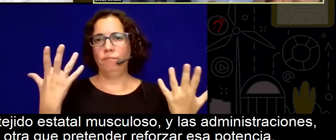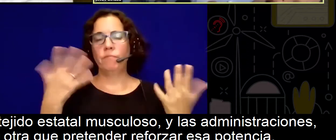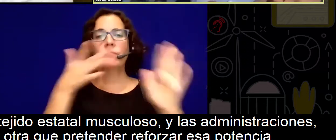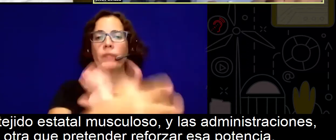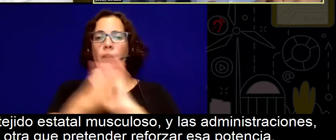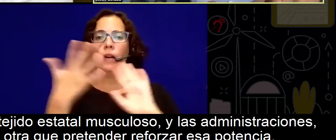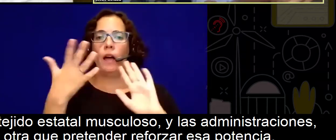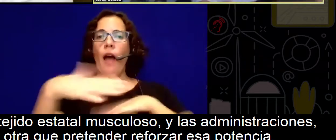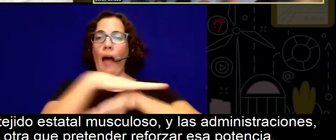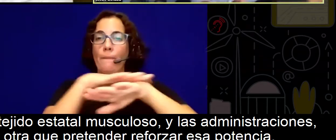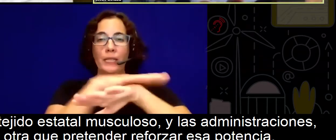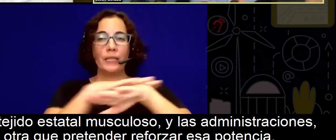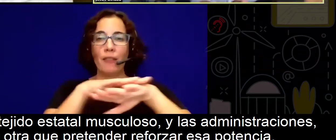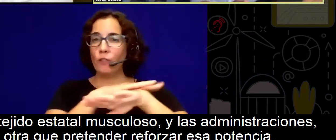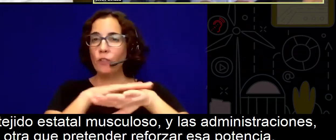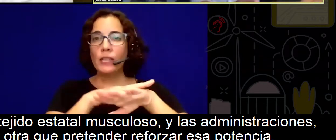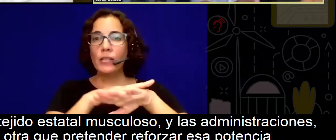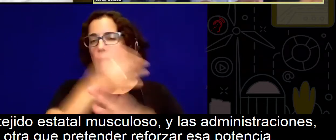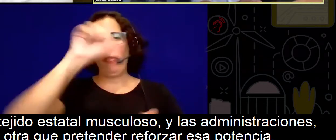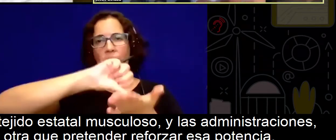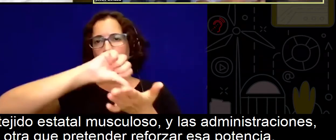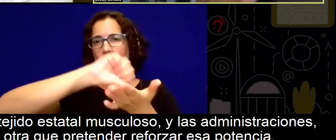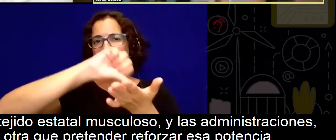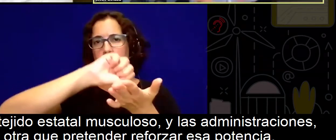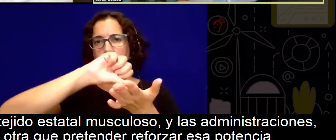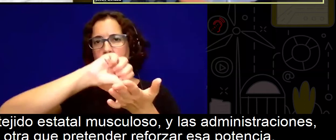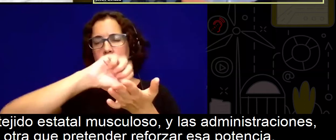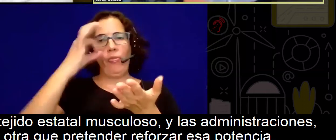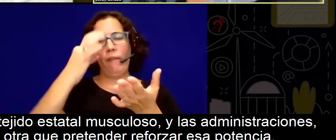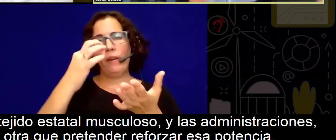las administraciones no nos queda otra que la central, que pretender reforzar